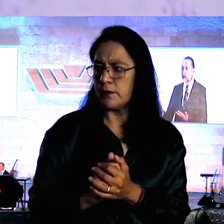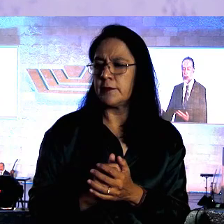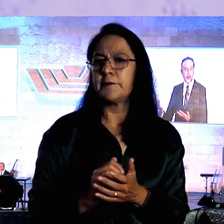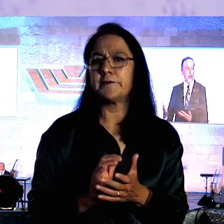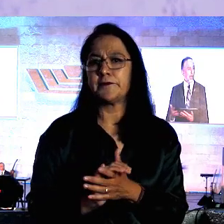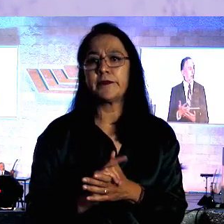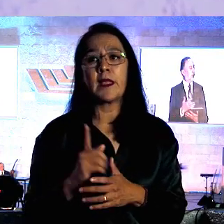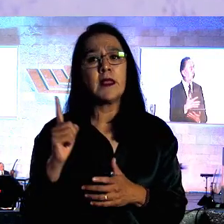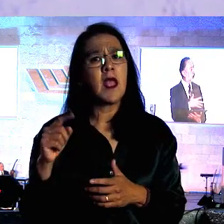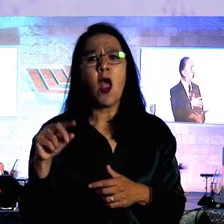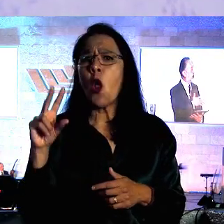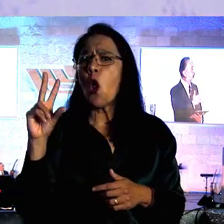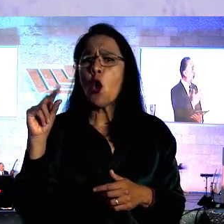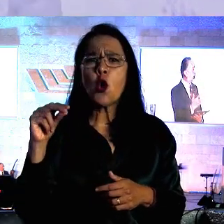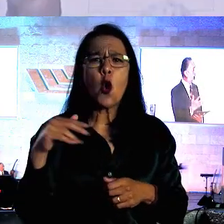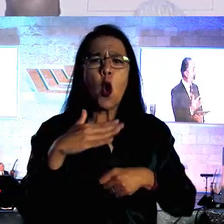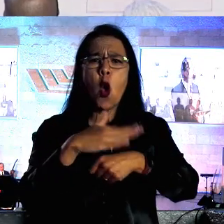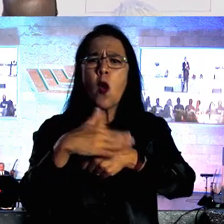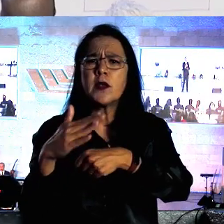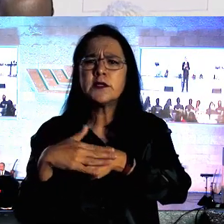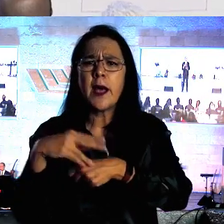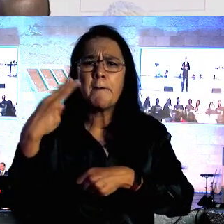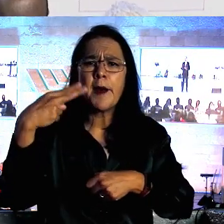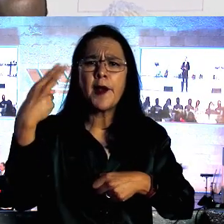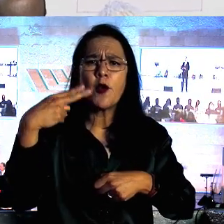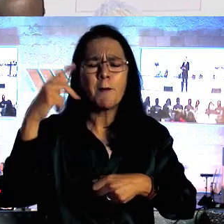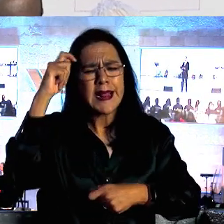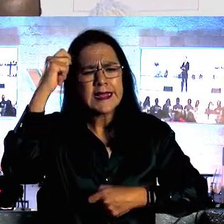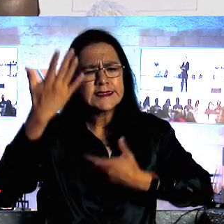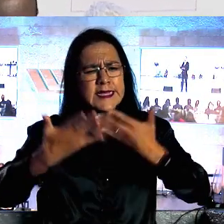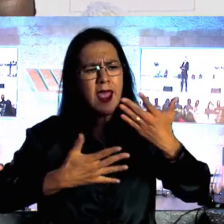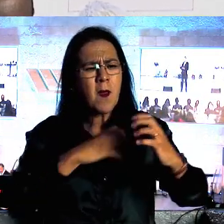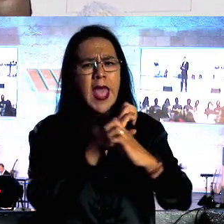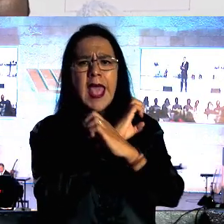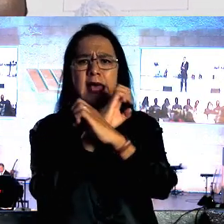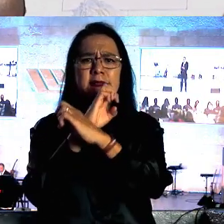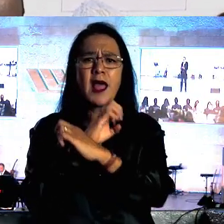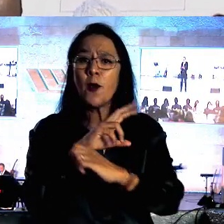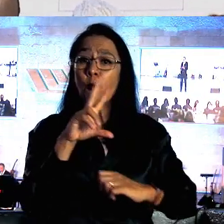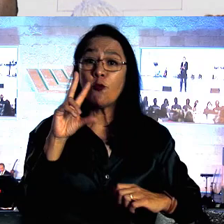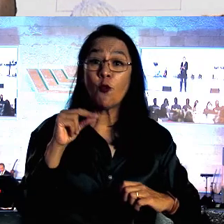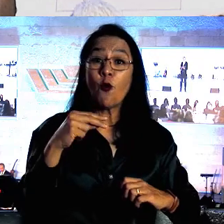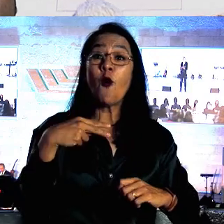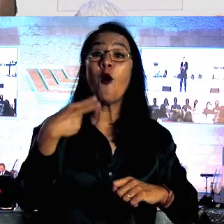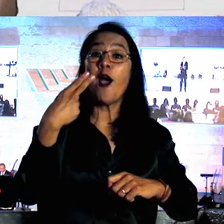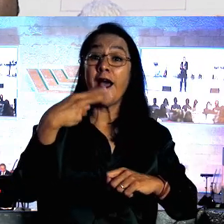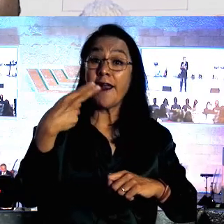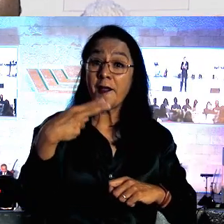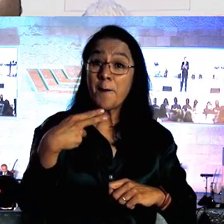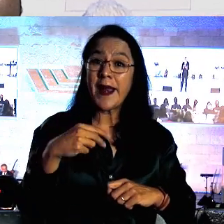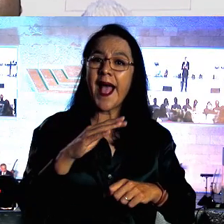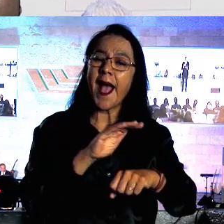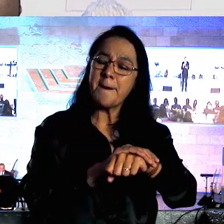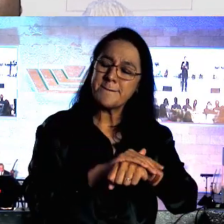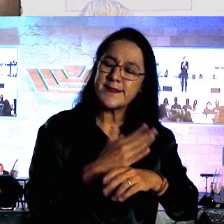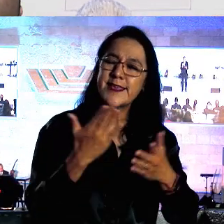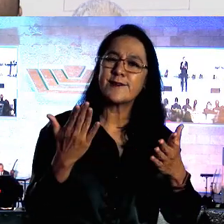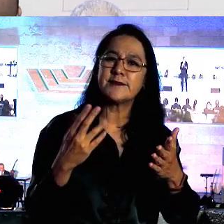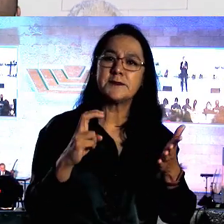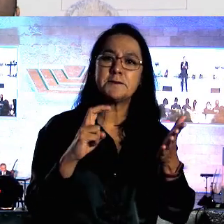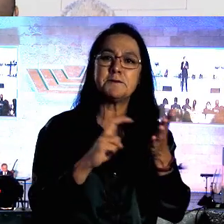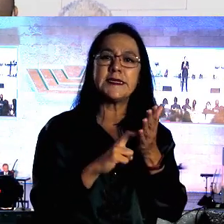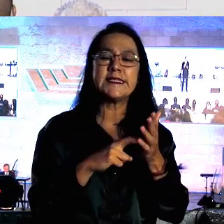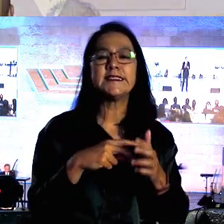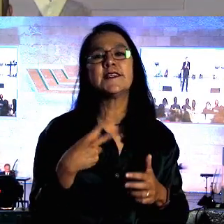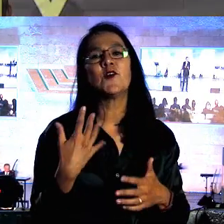no nos llama esclavos no nos llama sirvientes Él nos llama ¿cómo? amigos versículo 15 dice mis